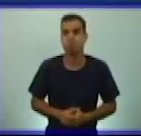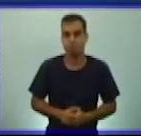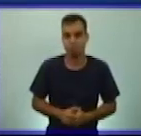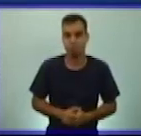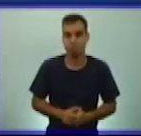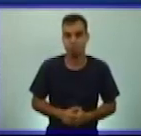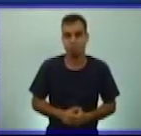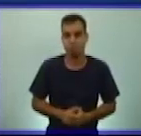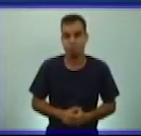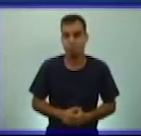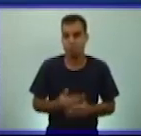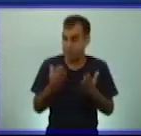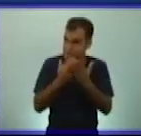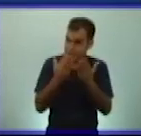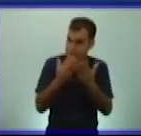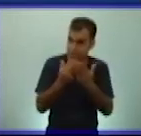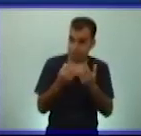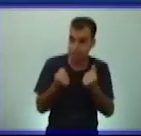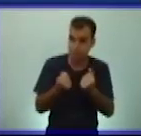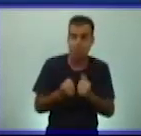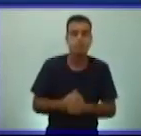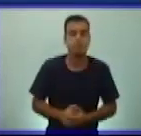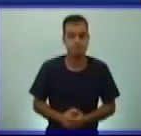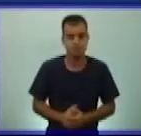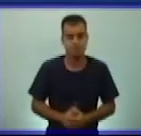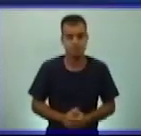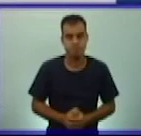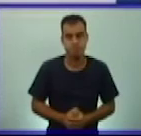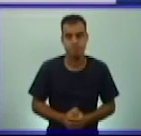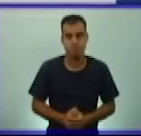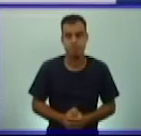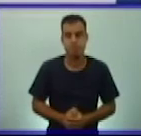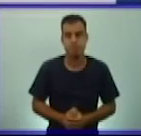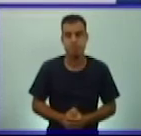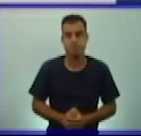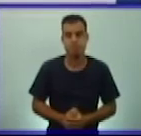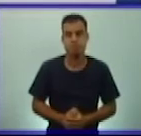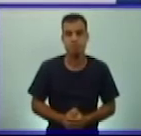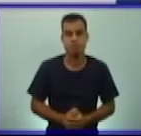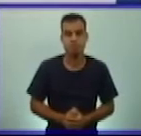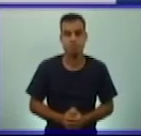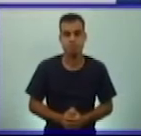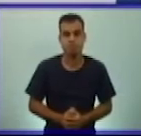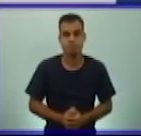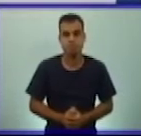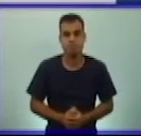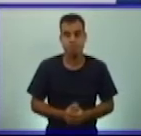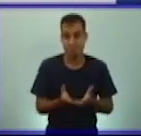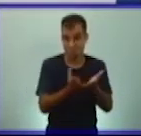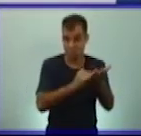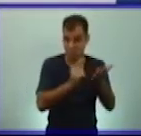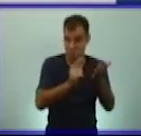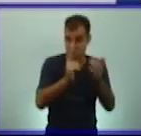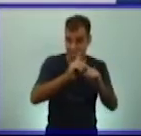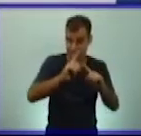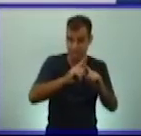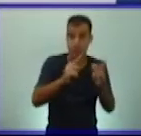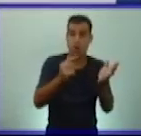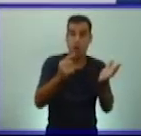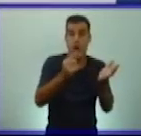suyo, hacerlo suyo, caracterizando los circuitos. Entonces, en su libro de texto, ustedes